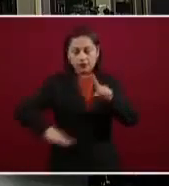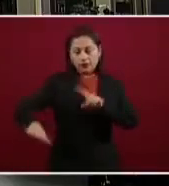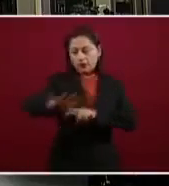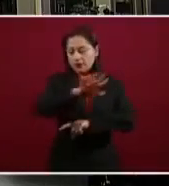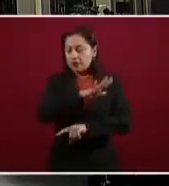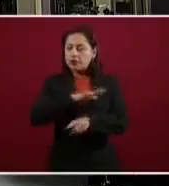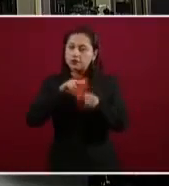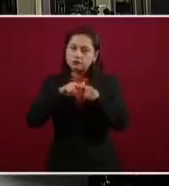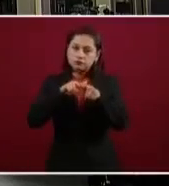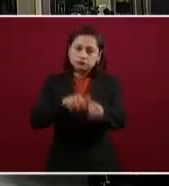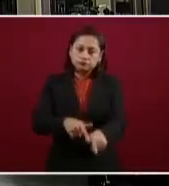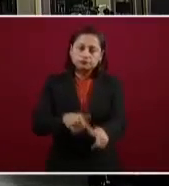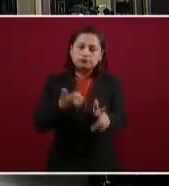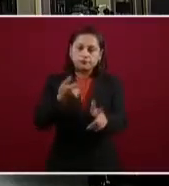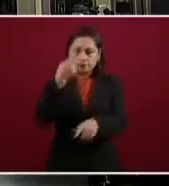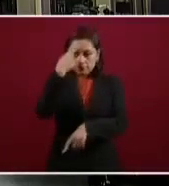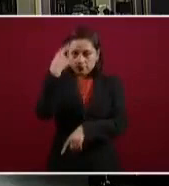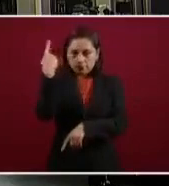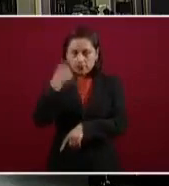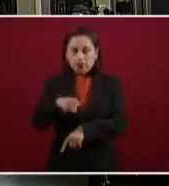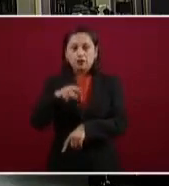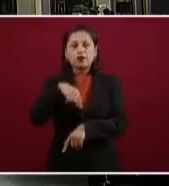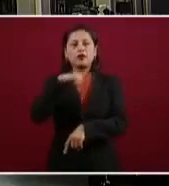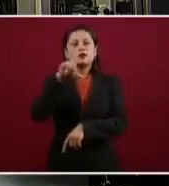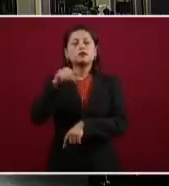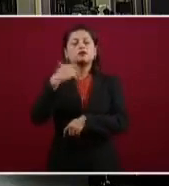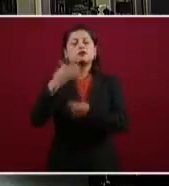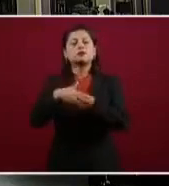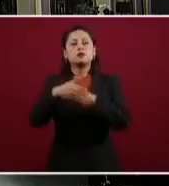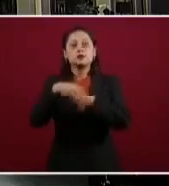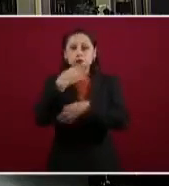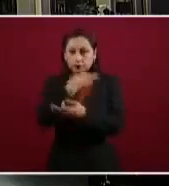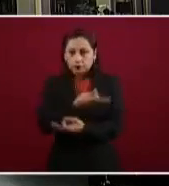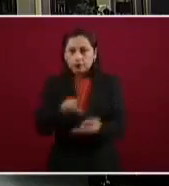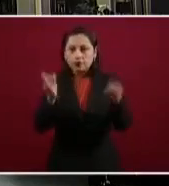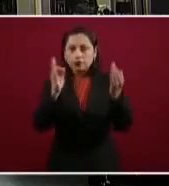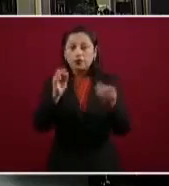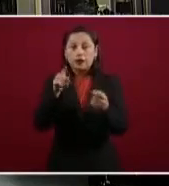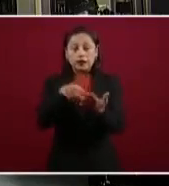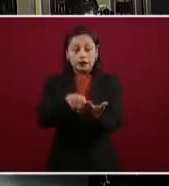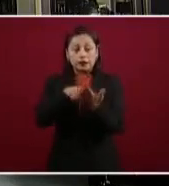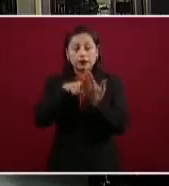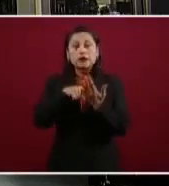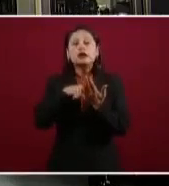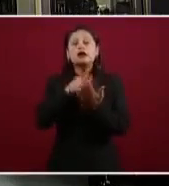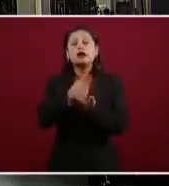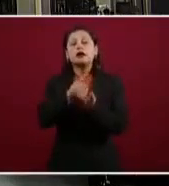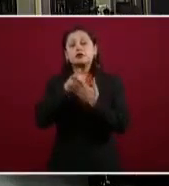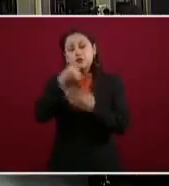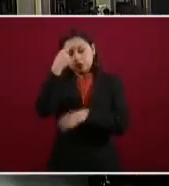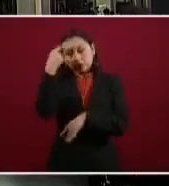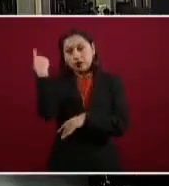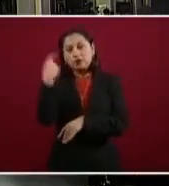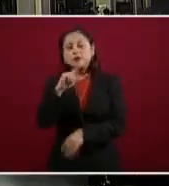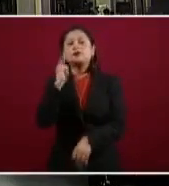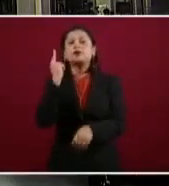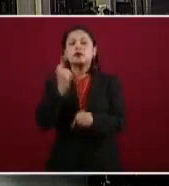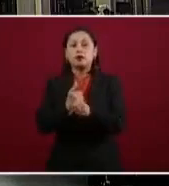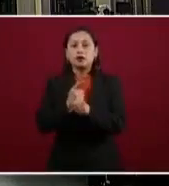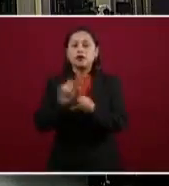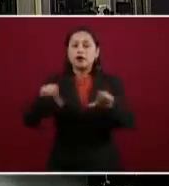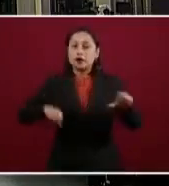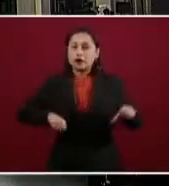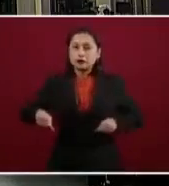próximamente que nos dará cuenta de inversiones ya de realización inmediata